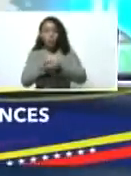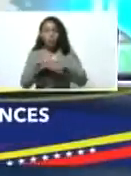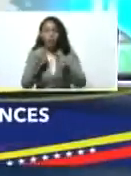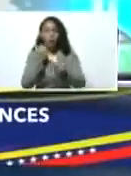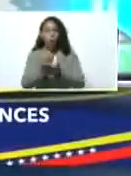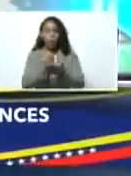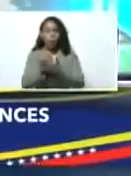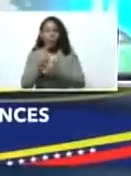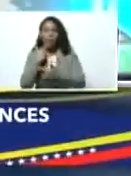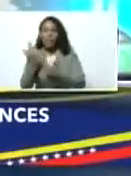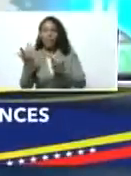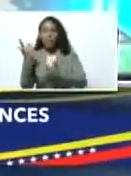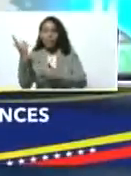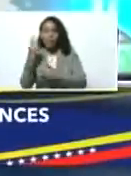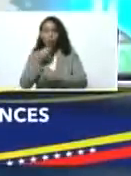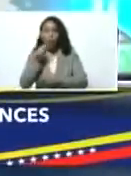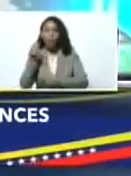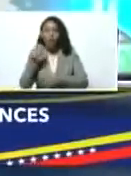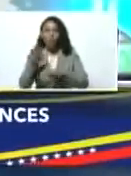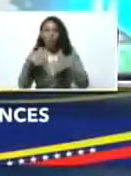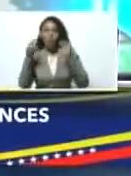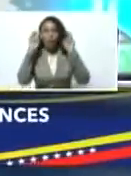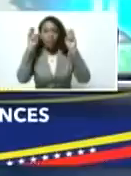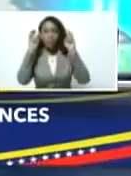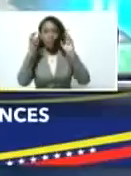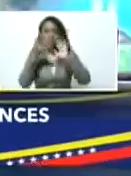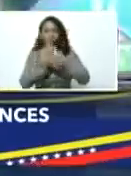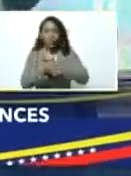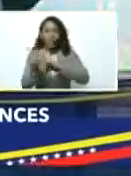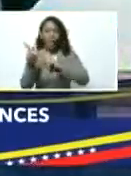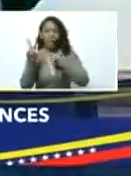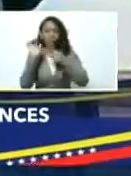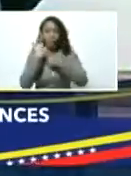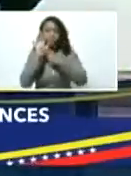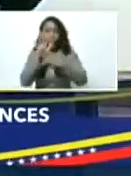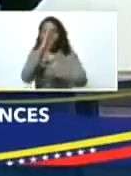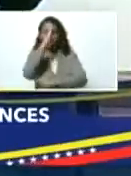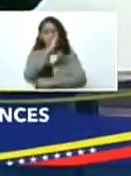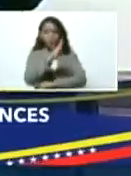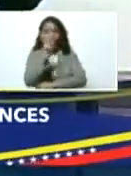joven, cuál es el contenido y el efecto